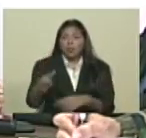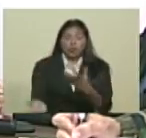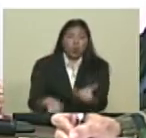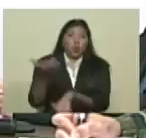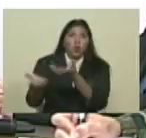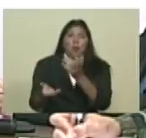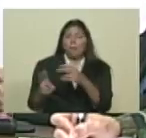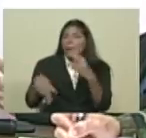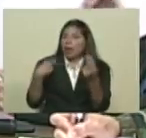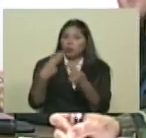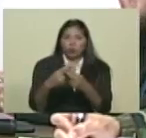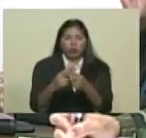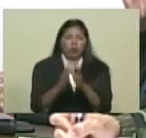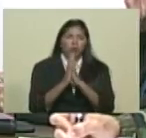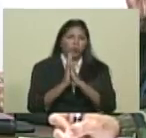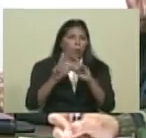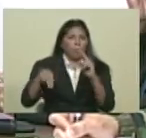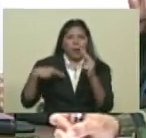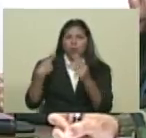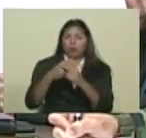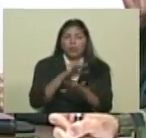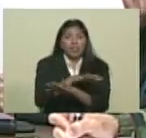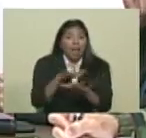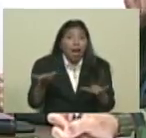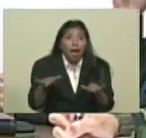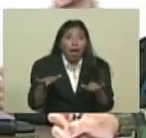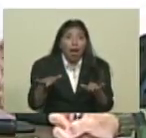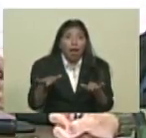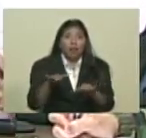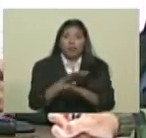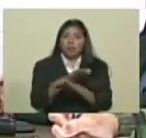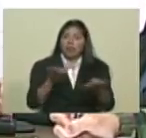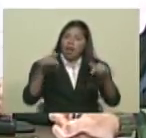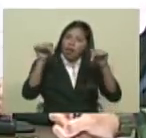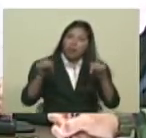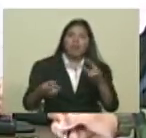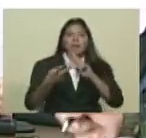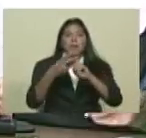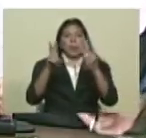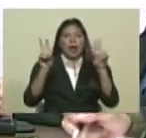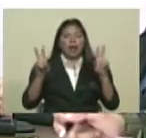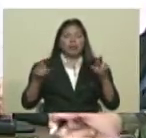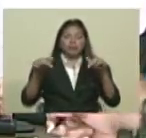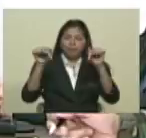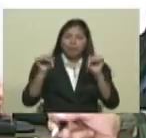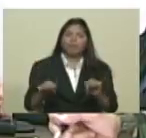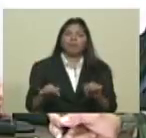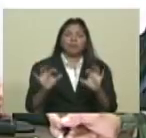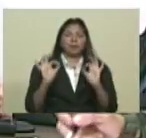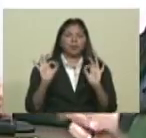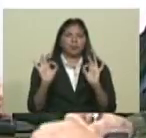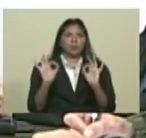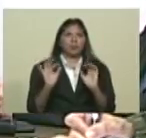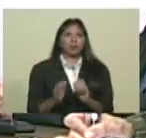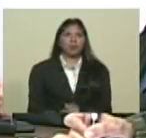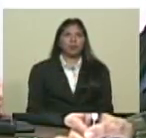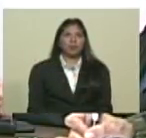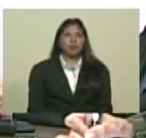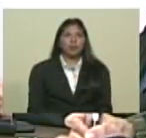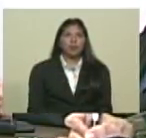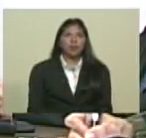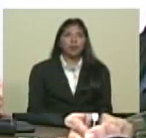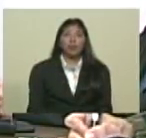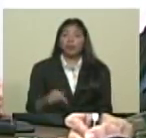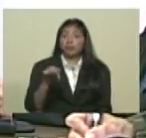más nunca, más nunca. Ya. Consolidemos la paz, la paz. La paz como